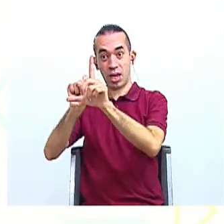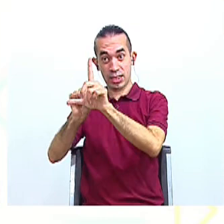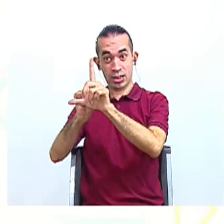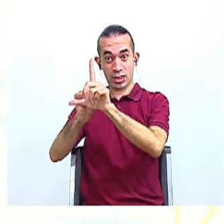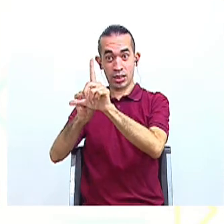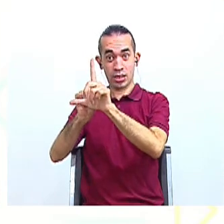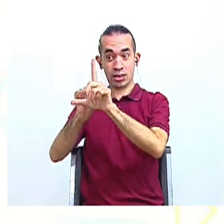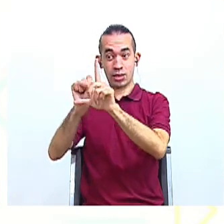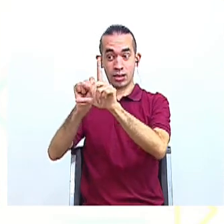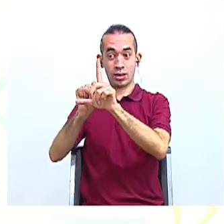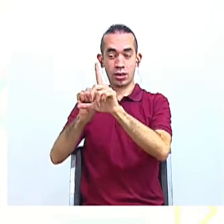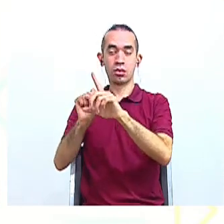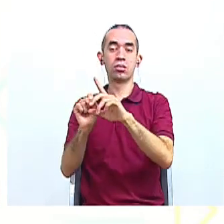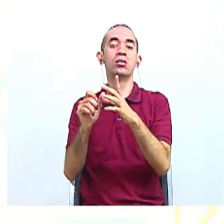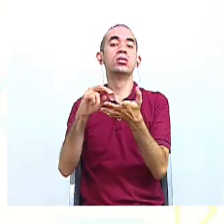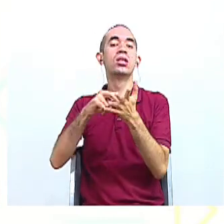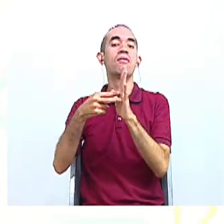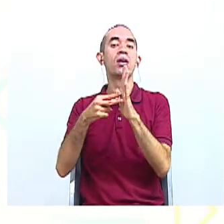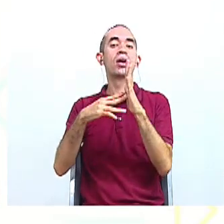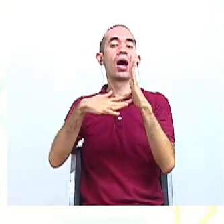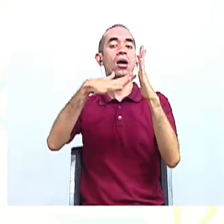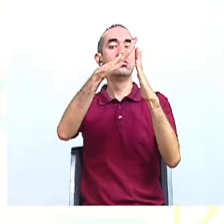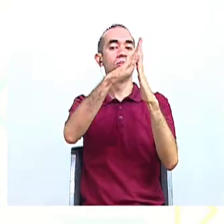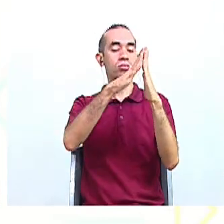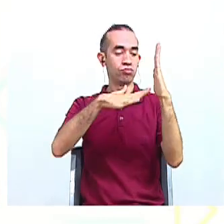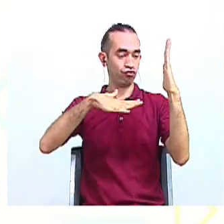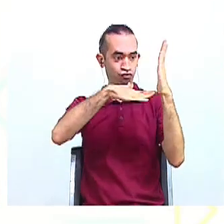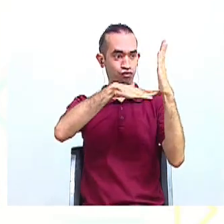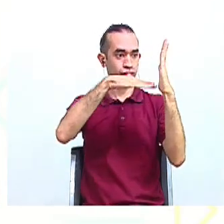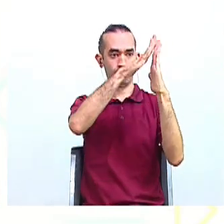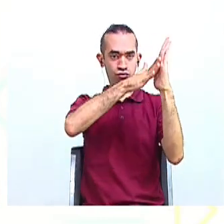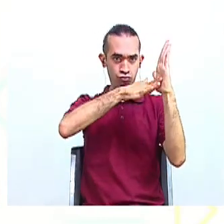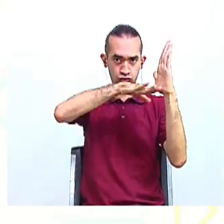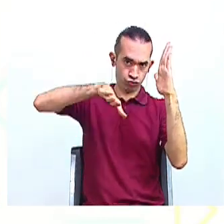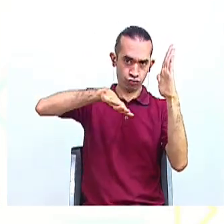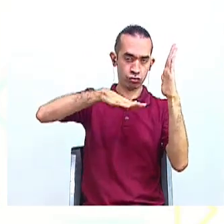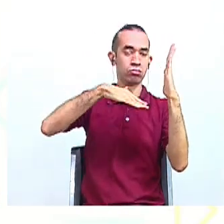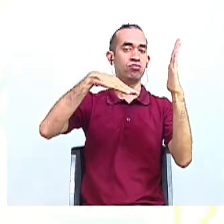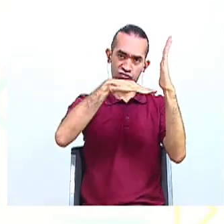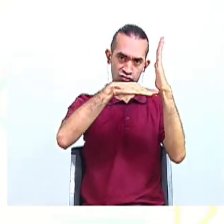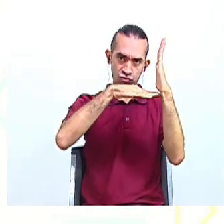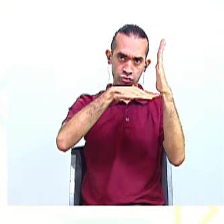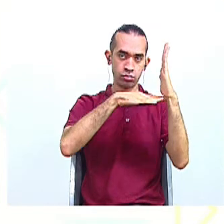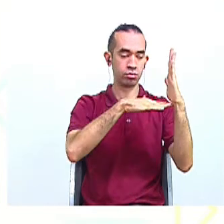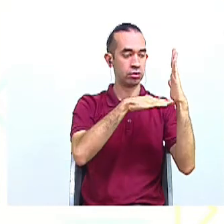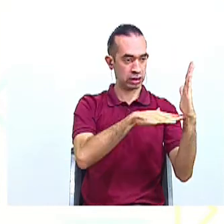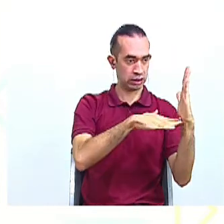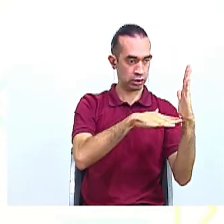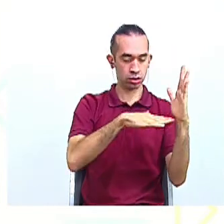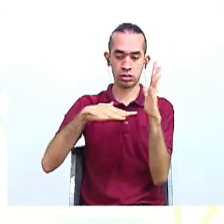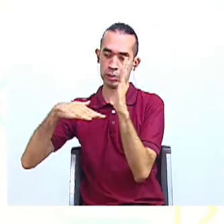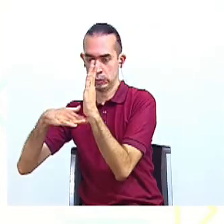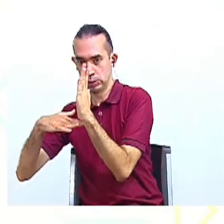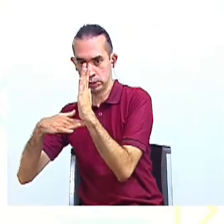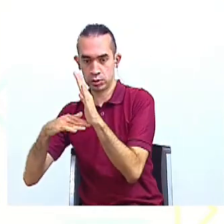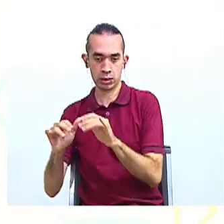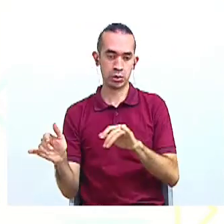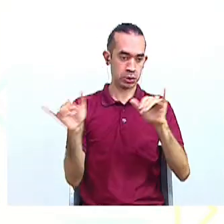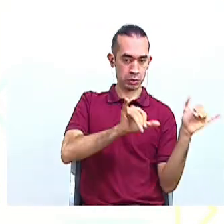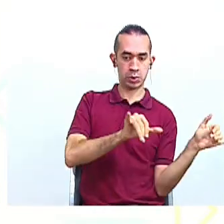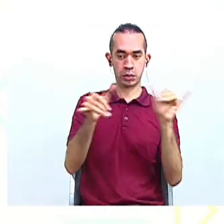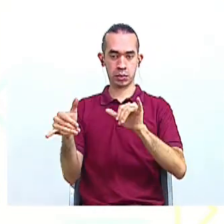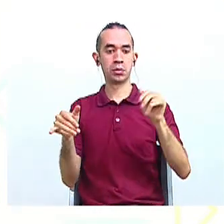porque formaron un ángulo de 90 grados. La altura con la base que corresponde a la sombra y la altura